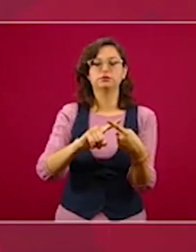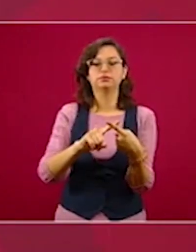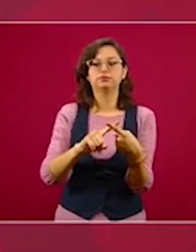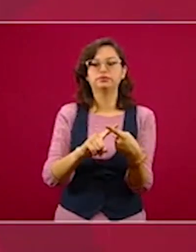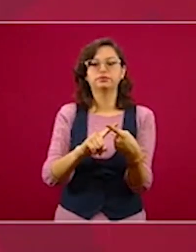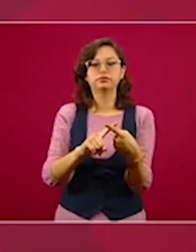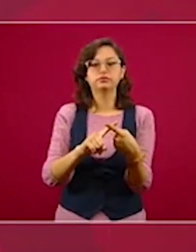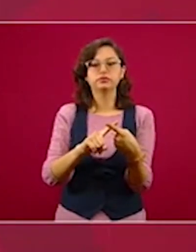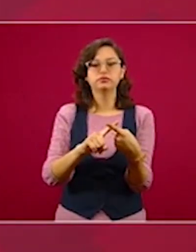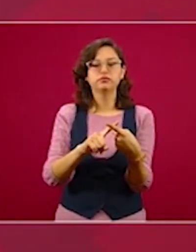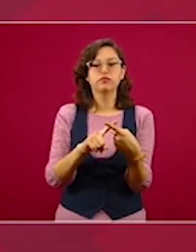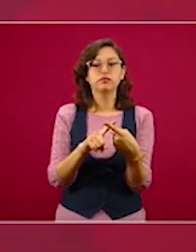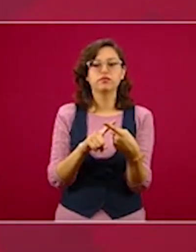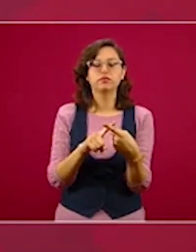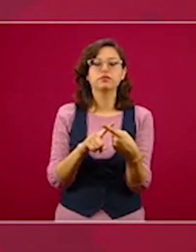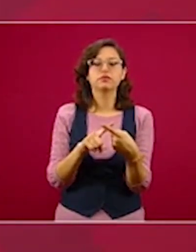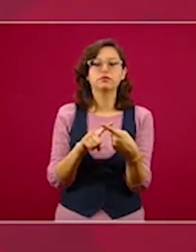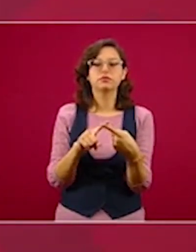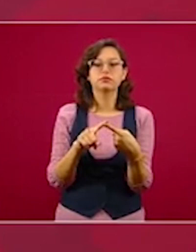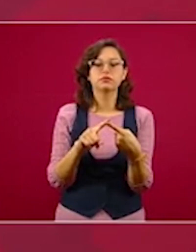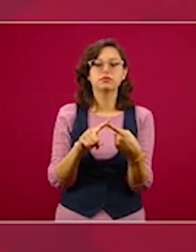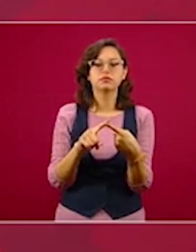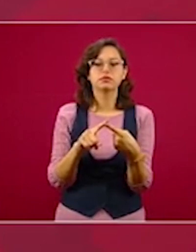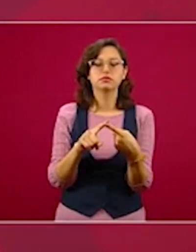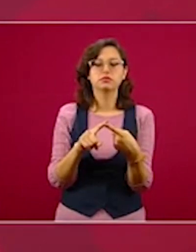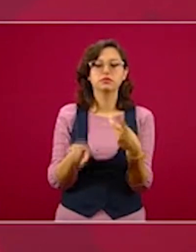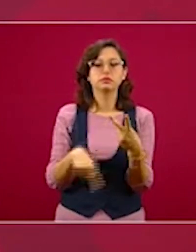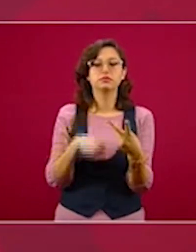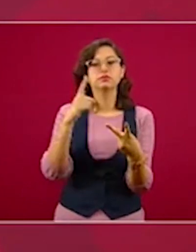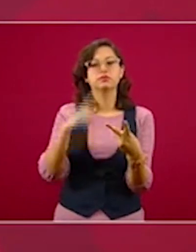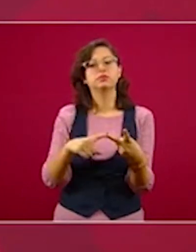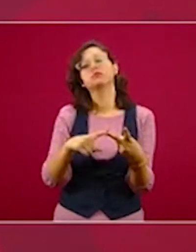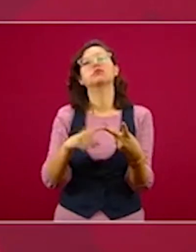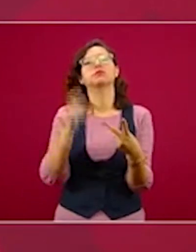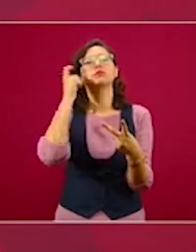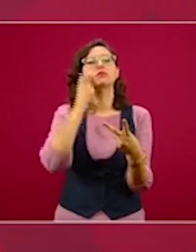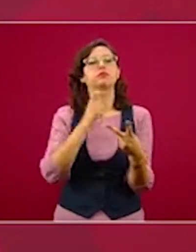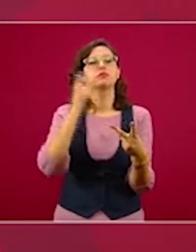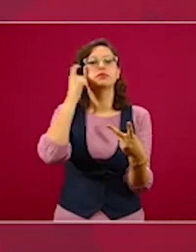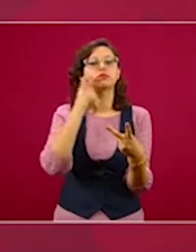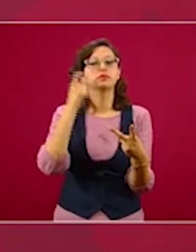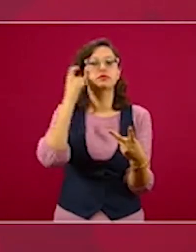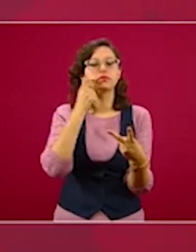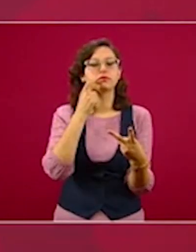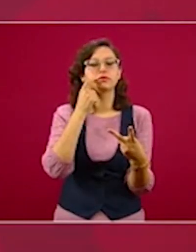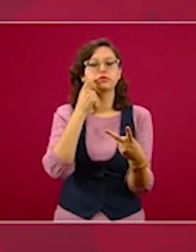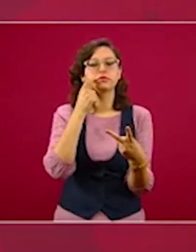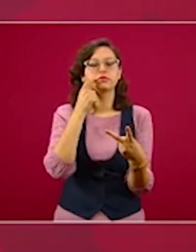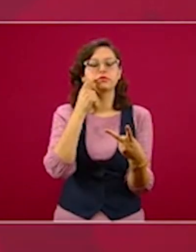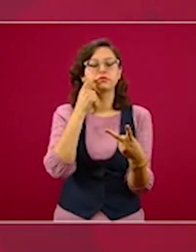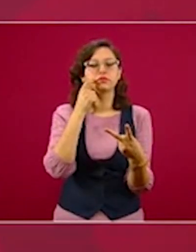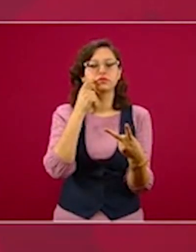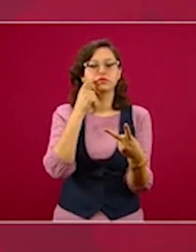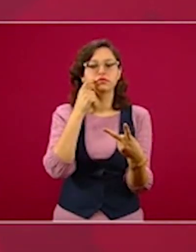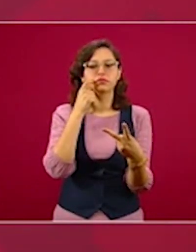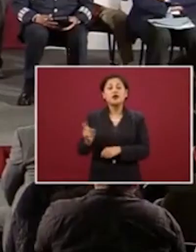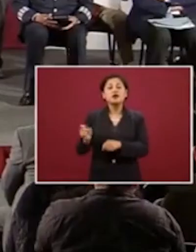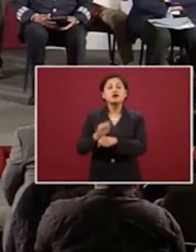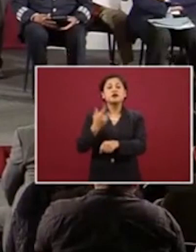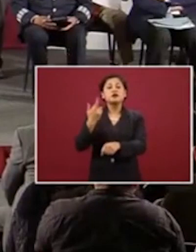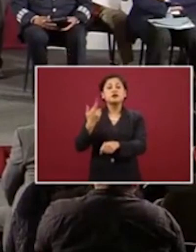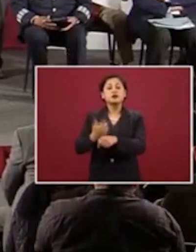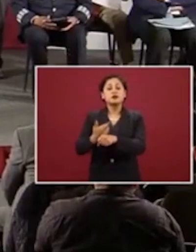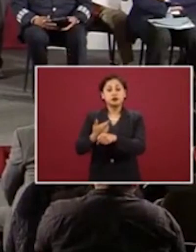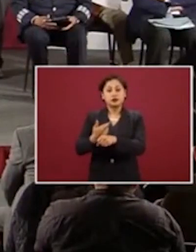cada una de las 32 entidades federativas del país la iniciativa del presidente andrés manuel lópez obrador ha sido criticada